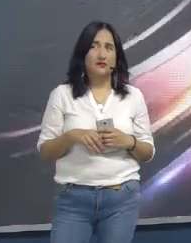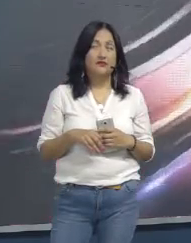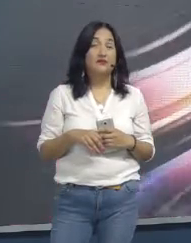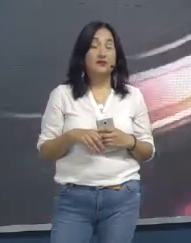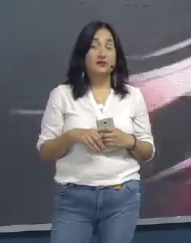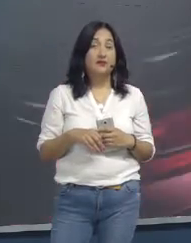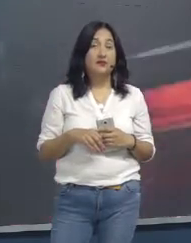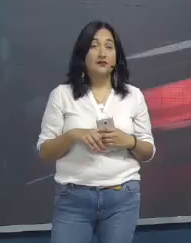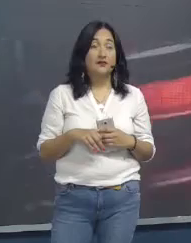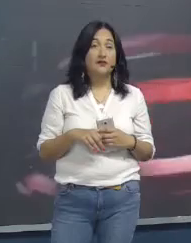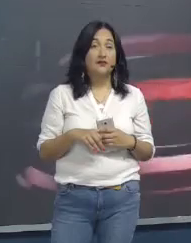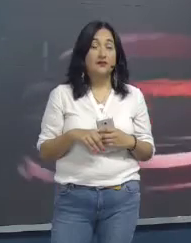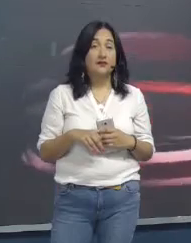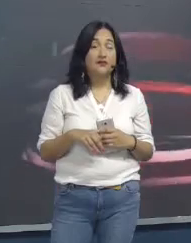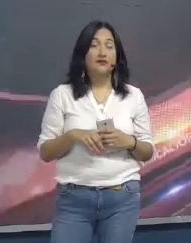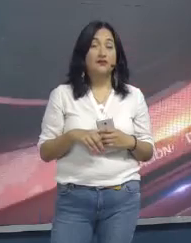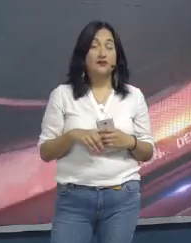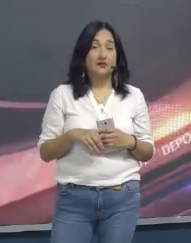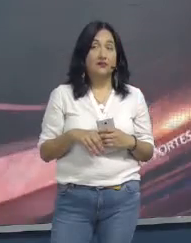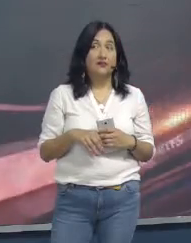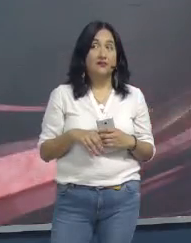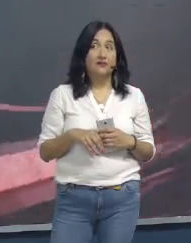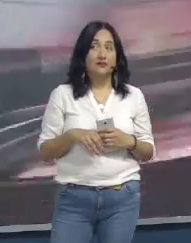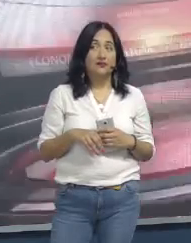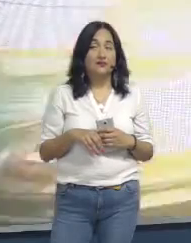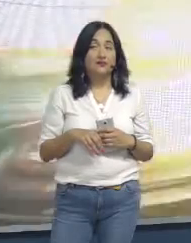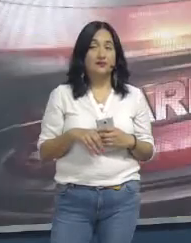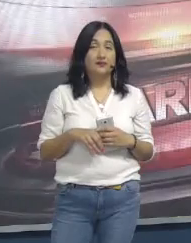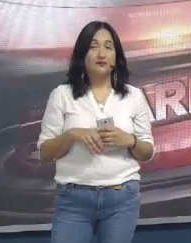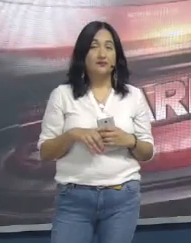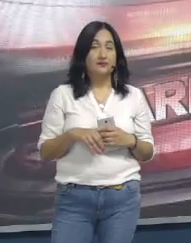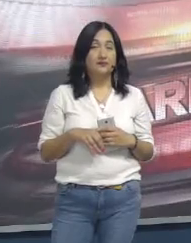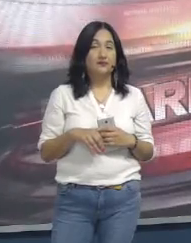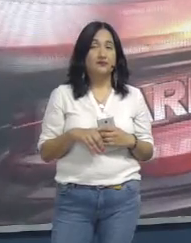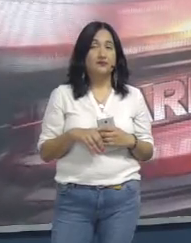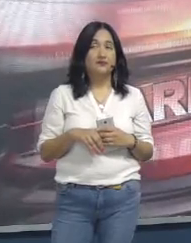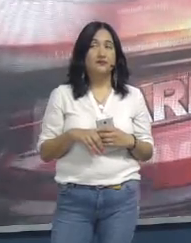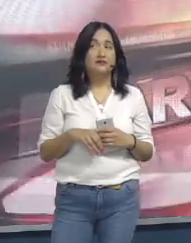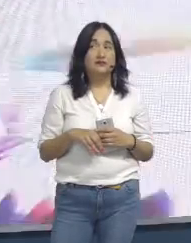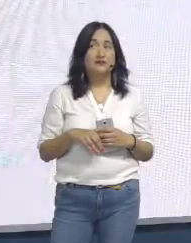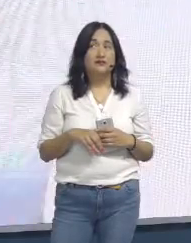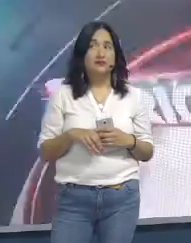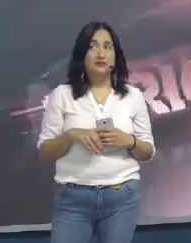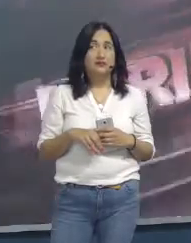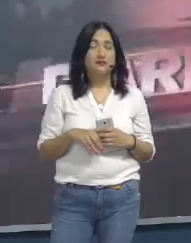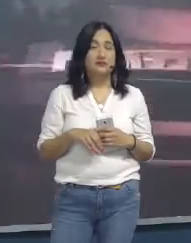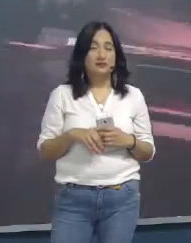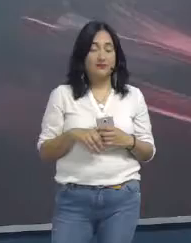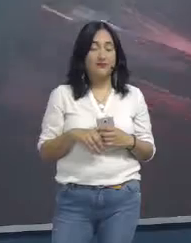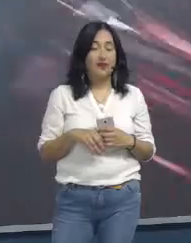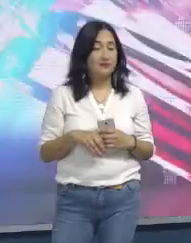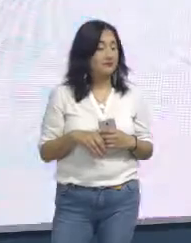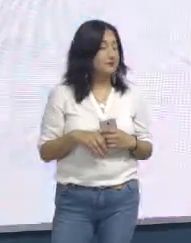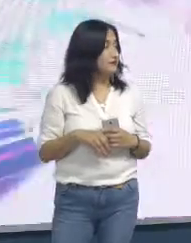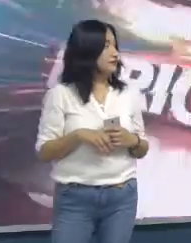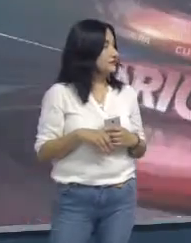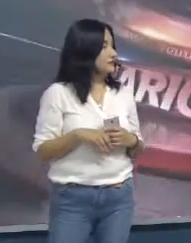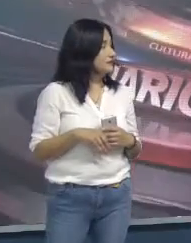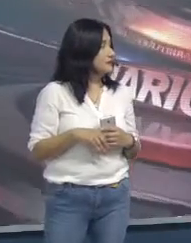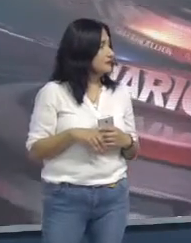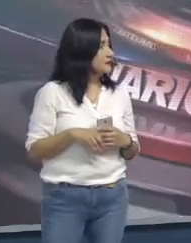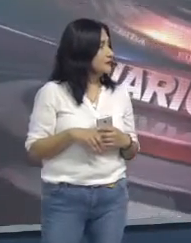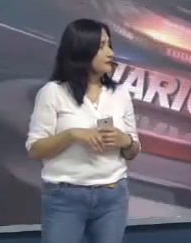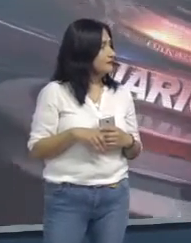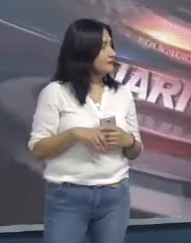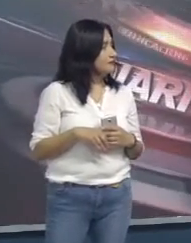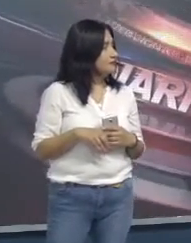tengamos las preliminares de esta evaluación de ofertas que estamos teniendo, y estamos en el tiempo previsto, ¿no? Bien. Ministra, ¿cómo está la